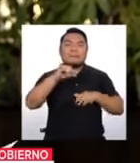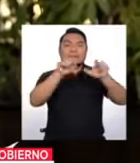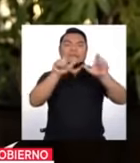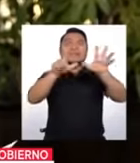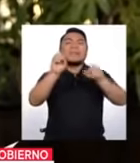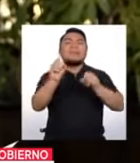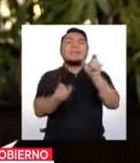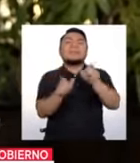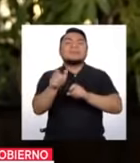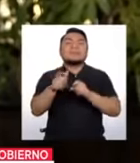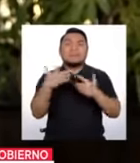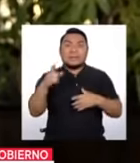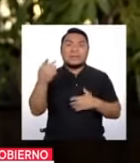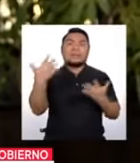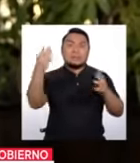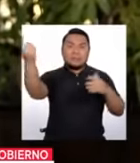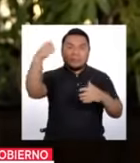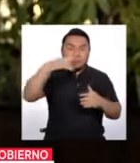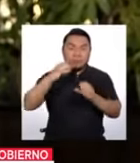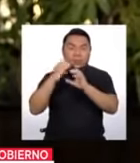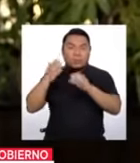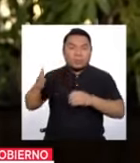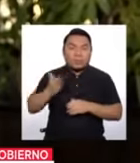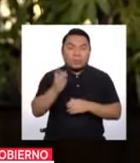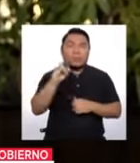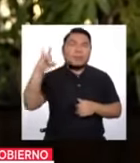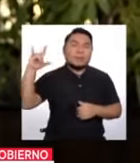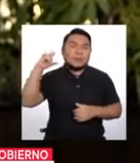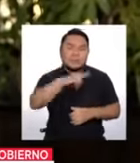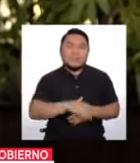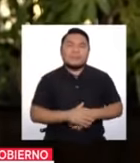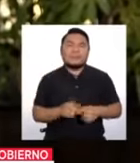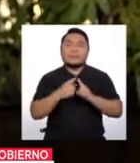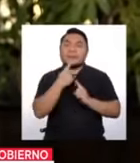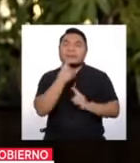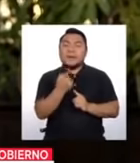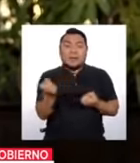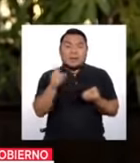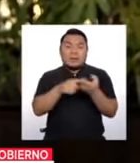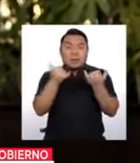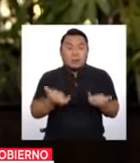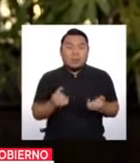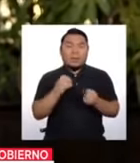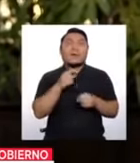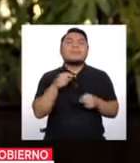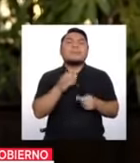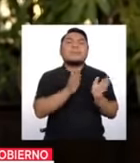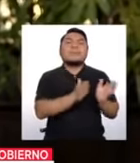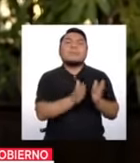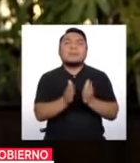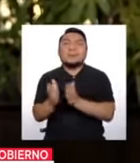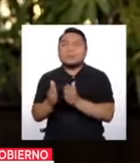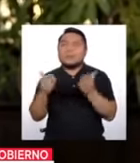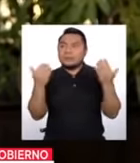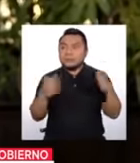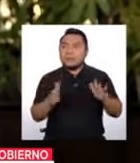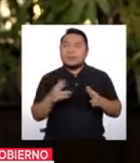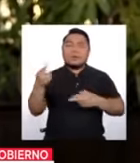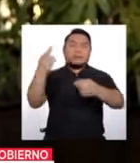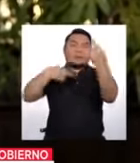1.670 personas, sea por vía terrestre o vía aérea. Y es importante enfatizarlo, a la fecha, de manera ordenada y coordinada, ya